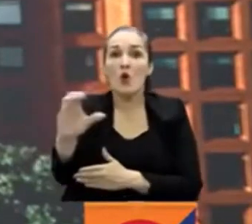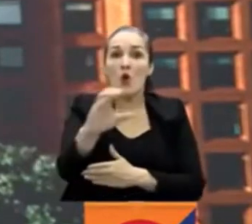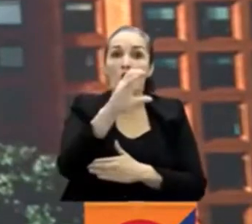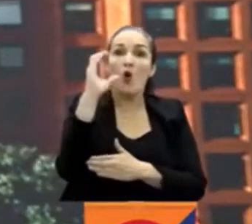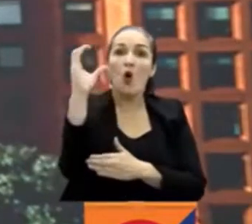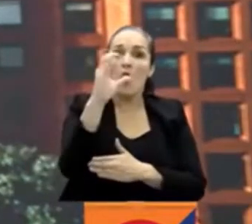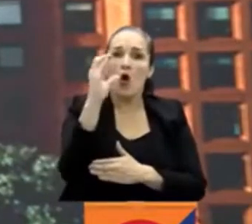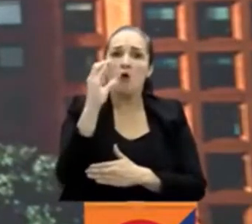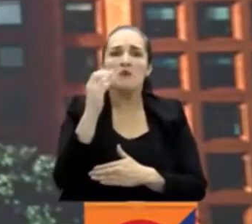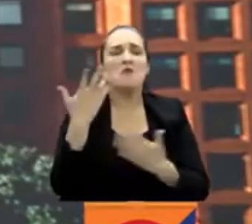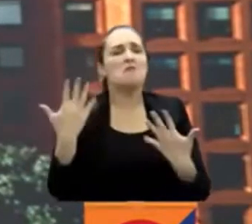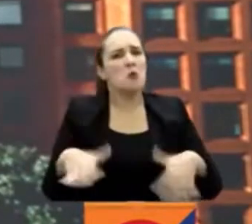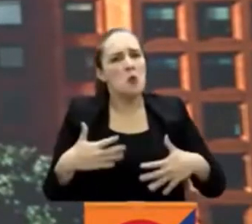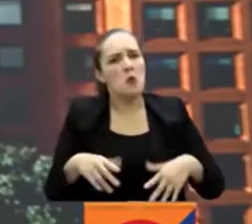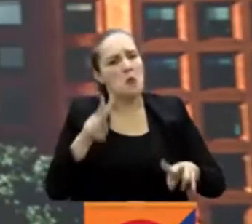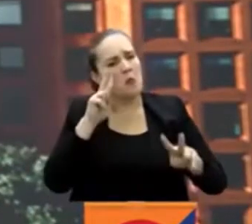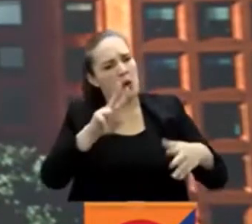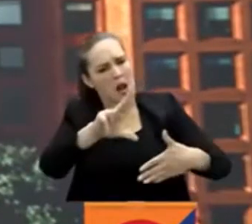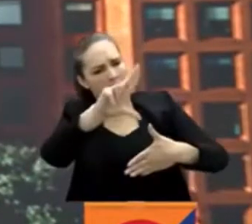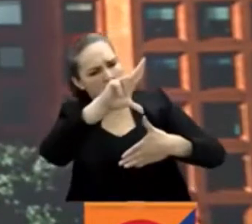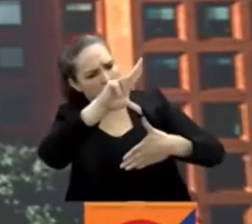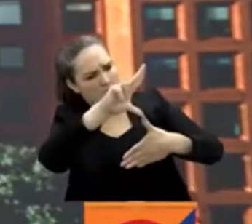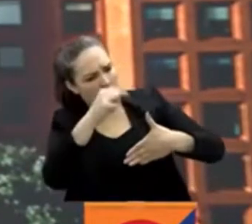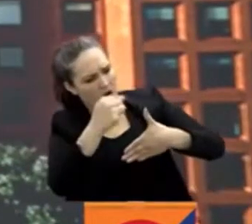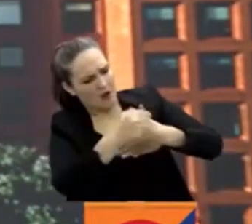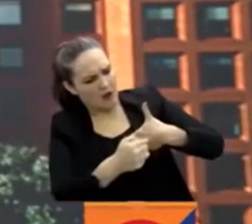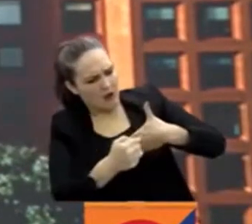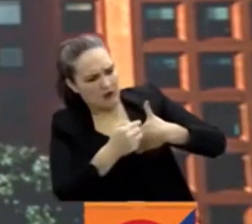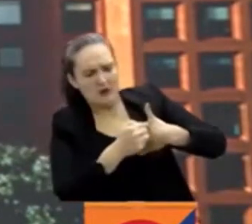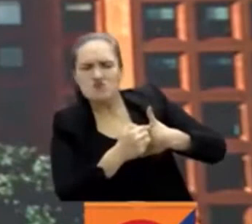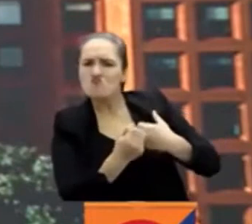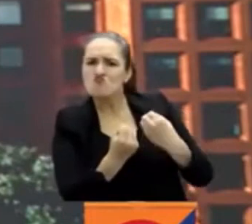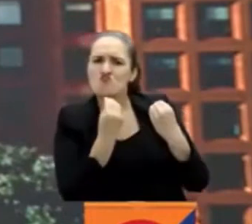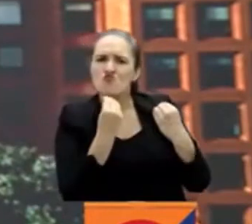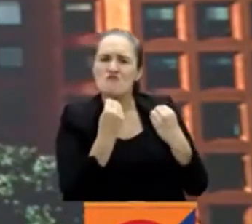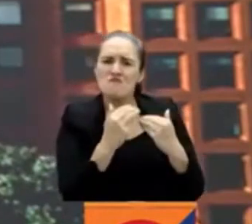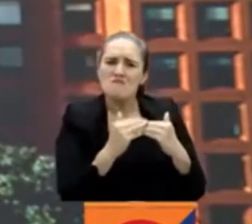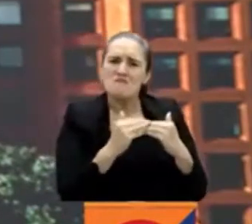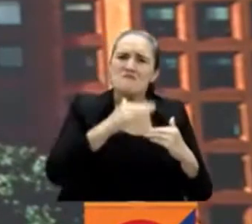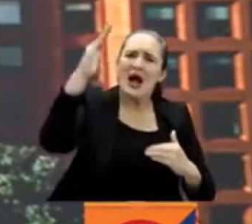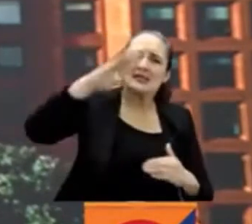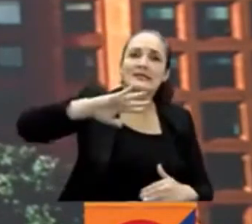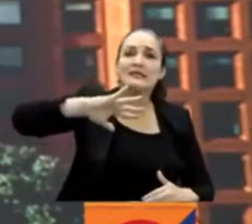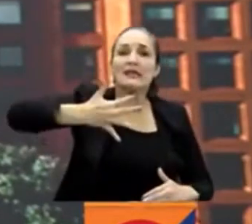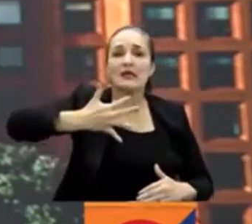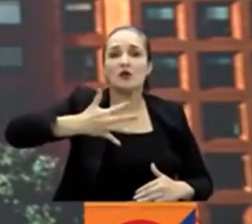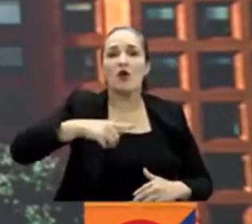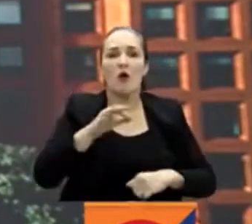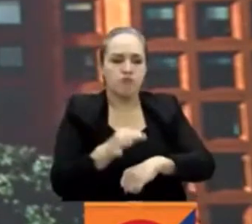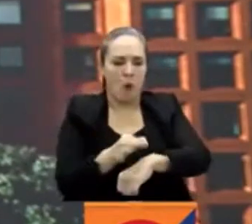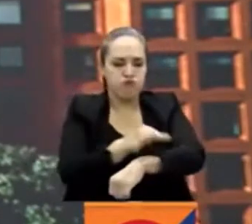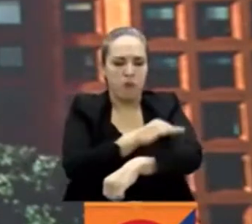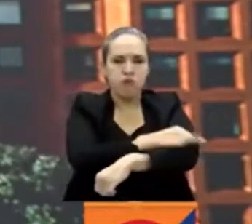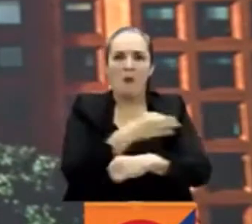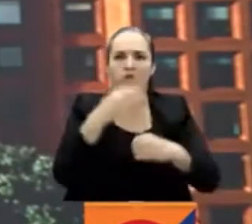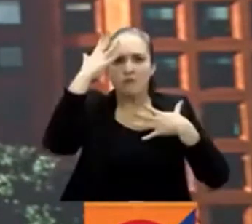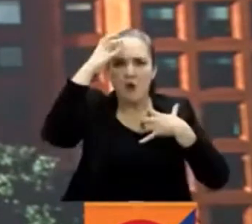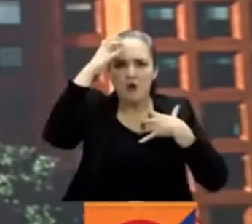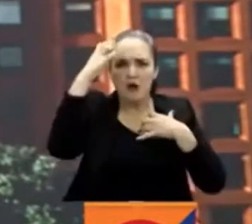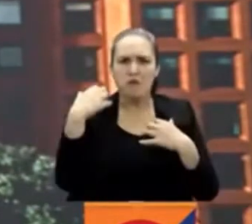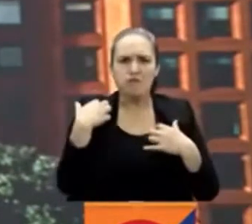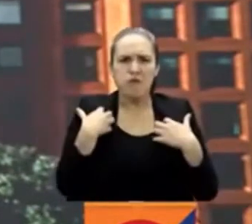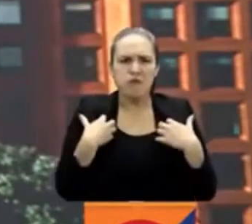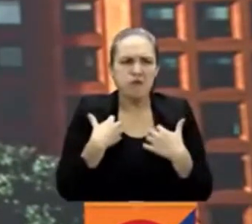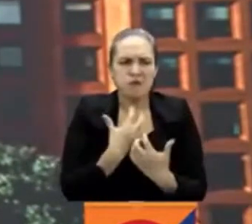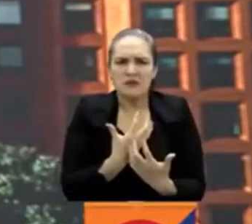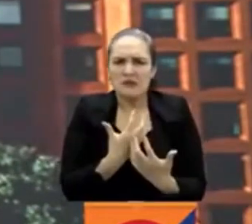5 países de Latinoamérica con más casos reportados de viruela del mono. Esta situación obligó a la compra de 5.600 vacunas,